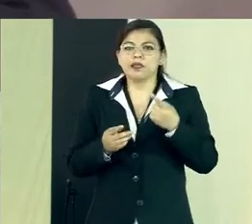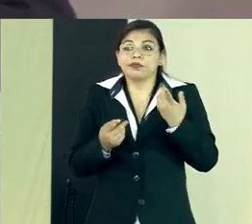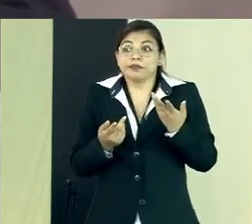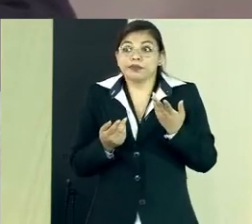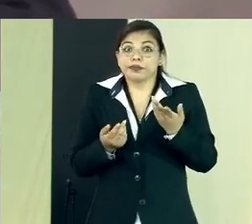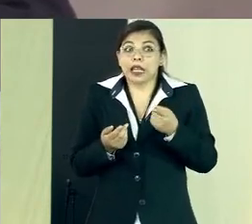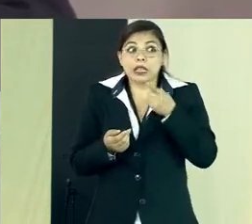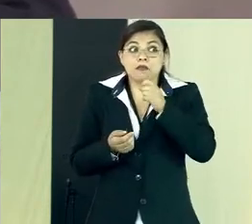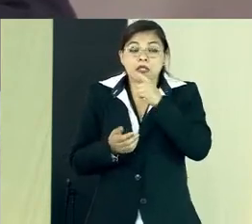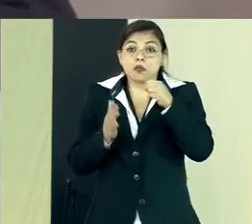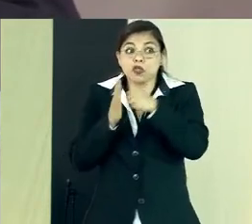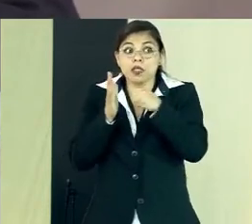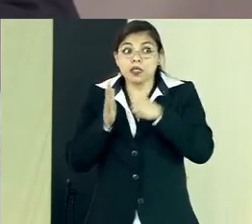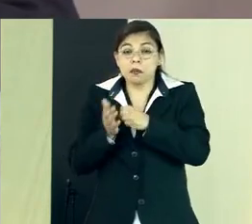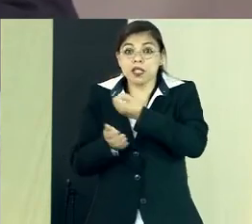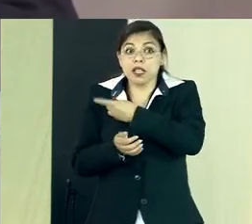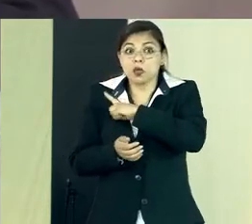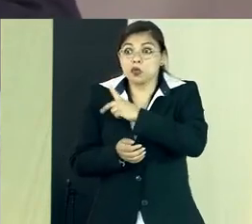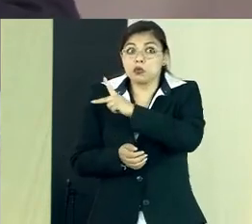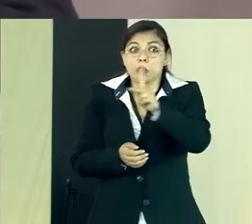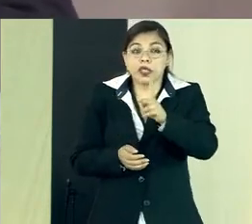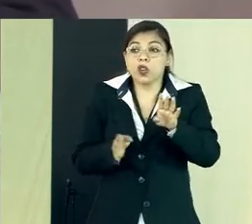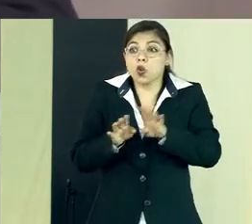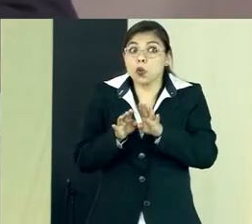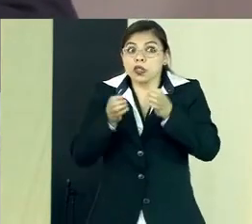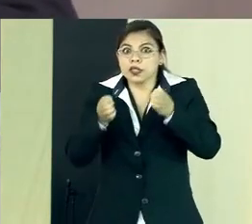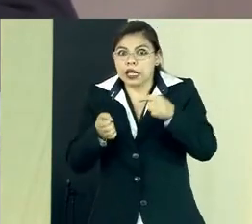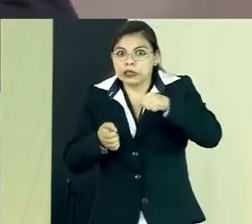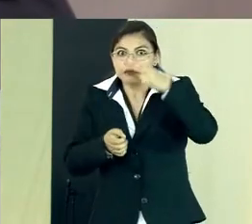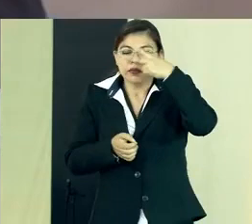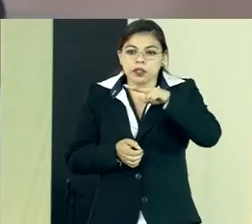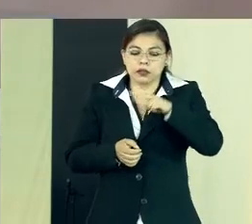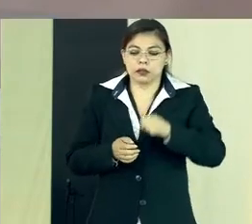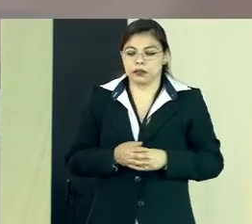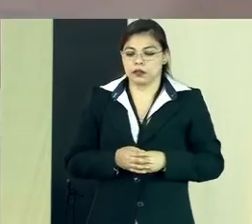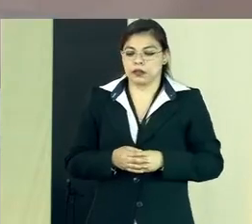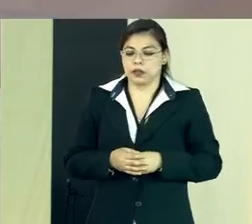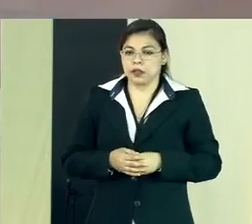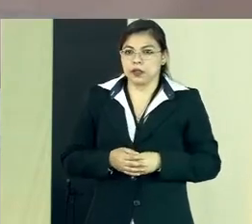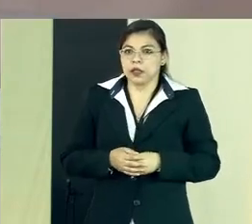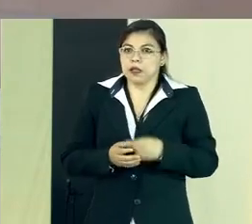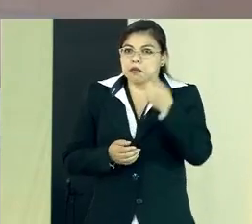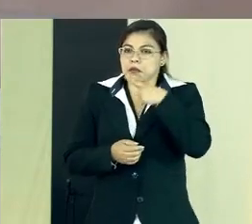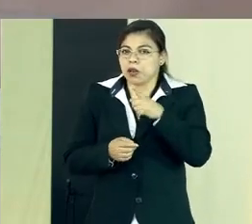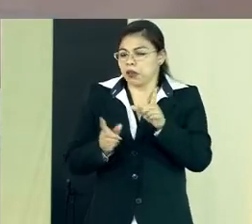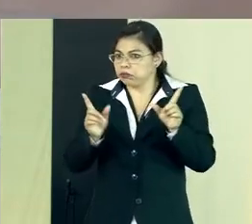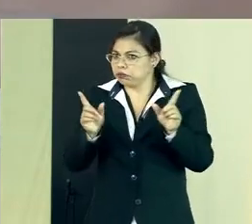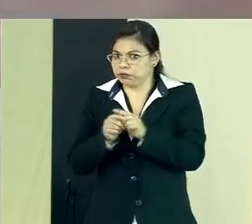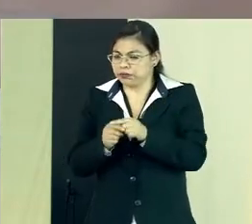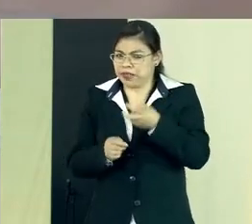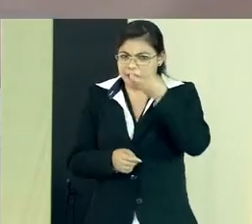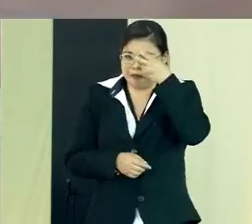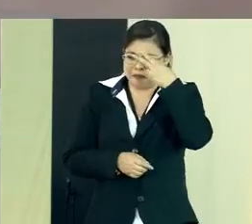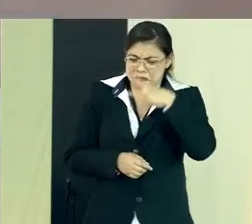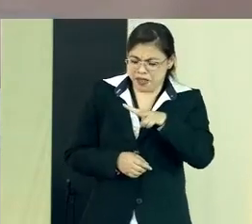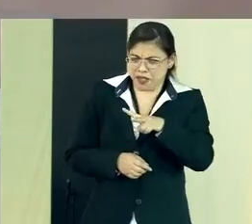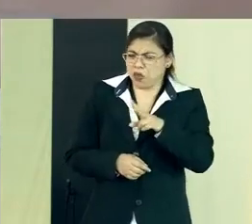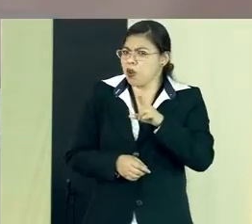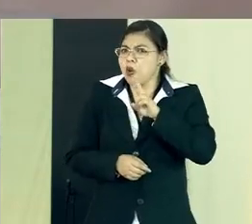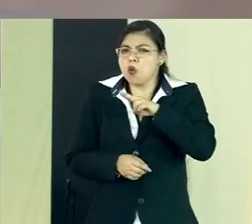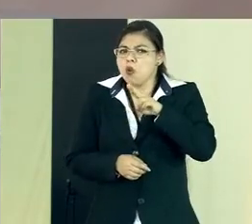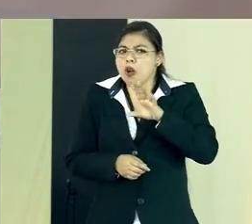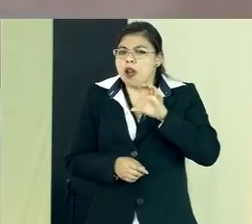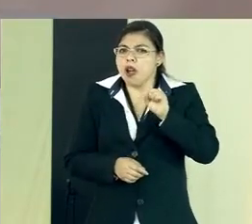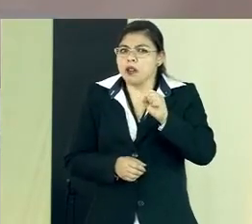condiciones estaba el sistema de salud pública de méxico para resumirlo méxico nunca alcanzó